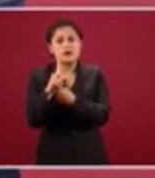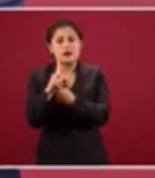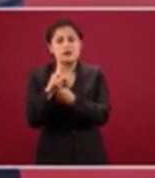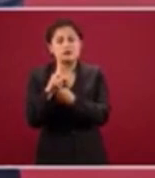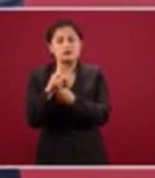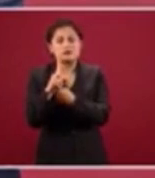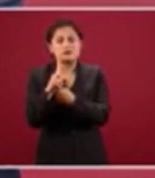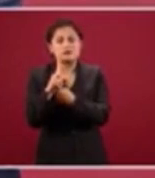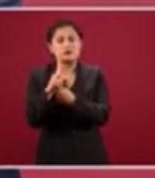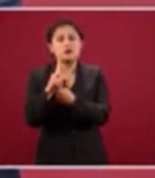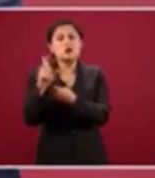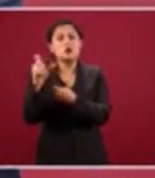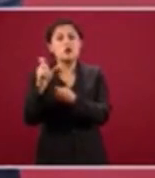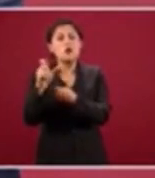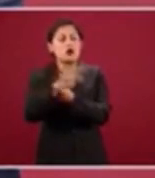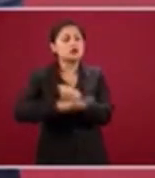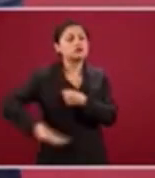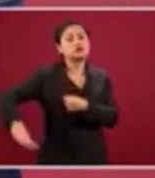desigualdad